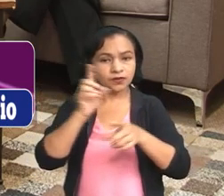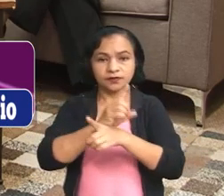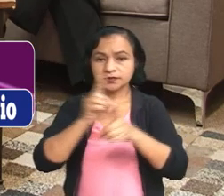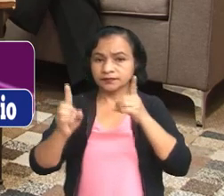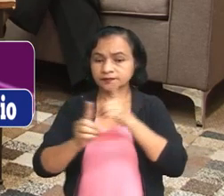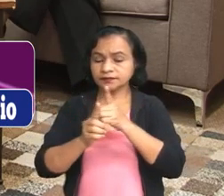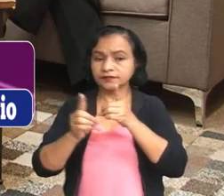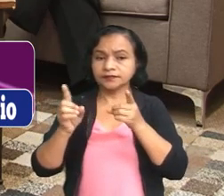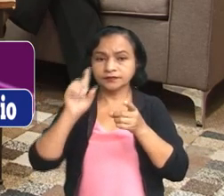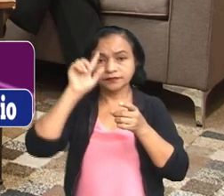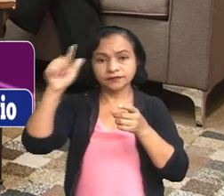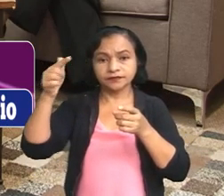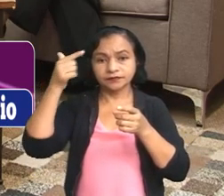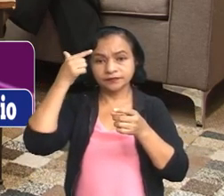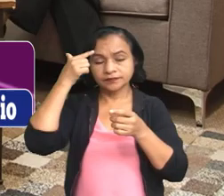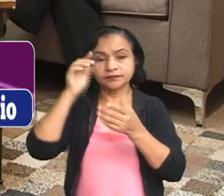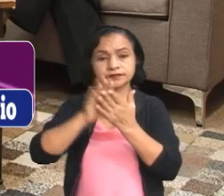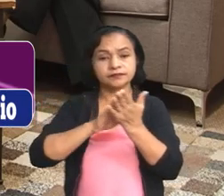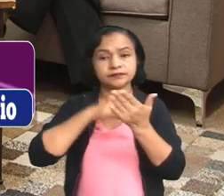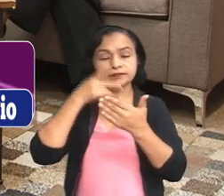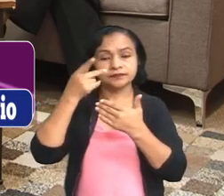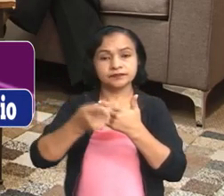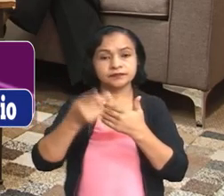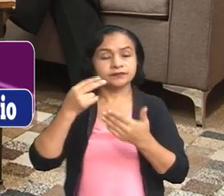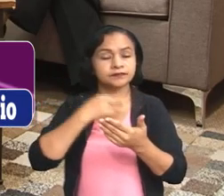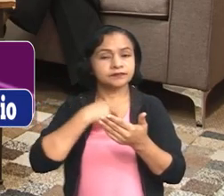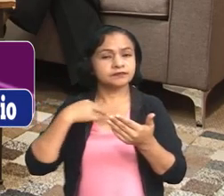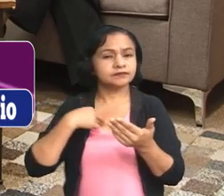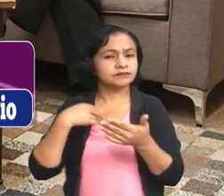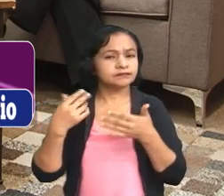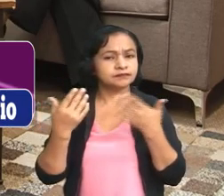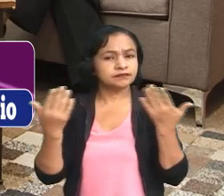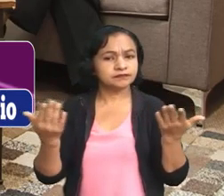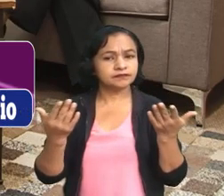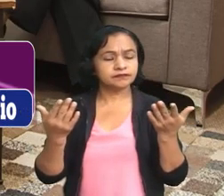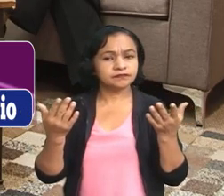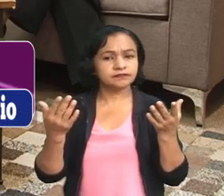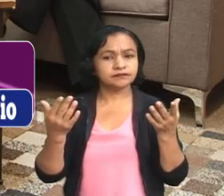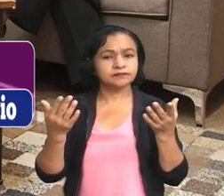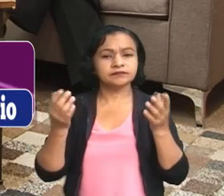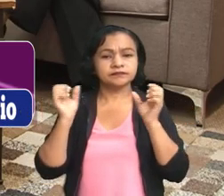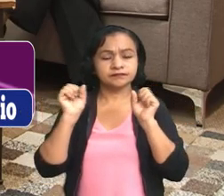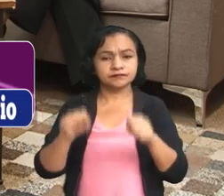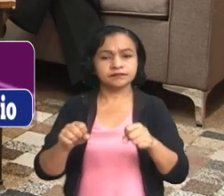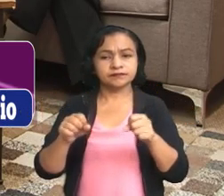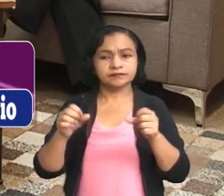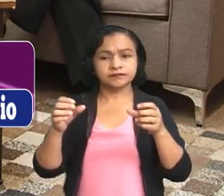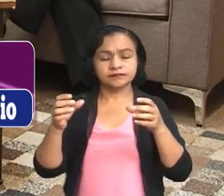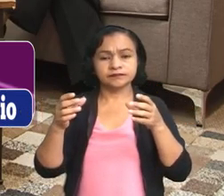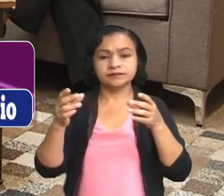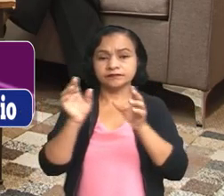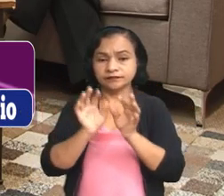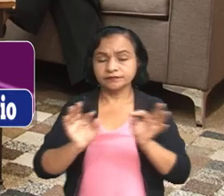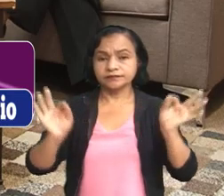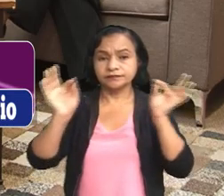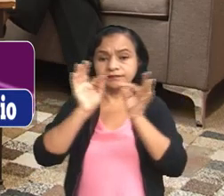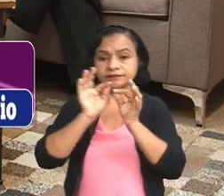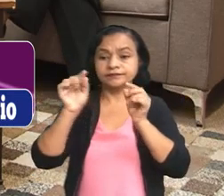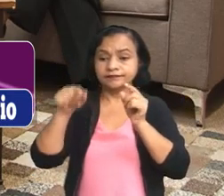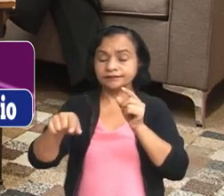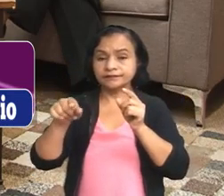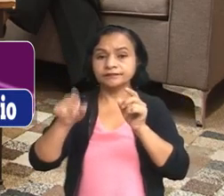Entonces, nuestro gobierno, con todos estos programas, lo que hace es que lo ponemos en el tema de la prioridad. Y